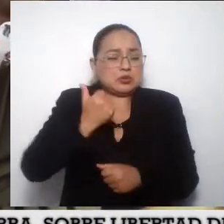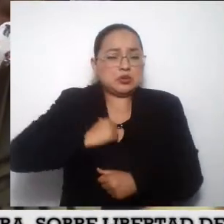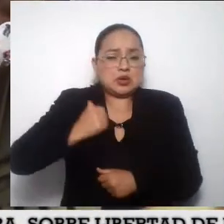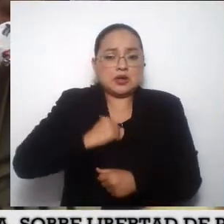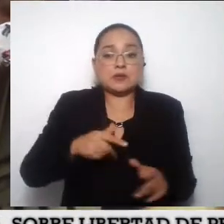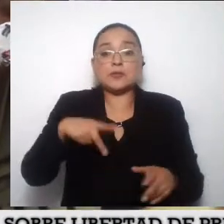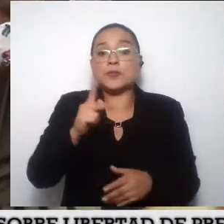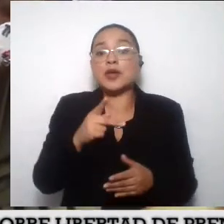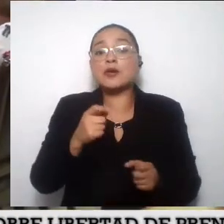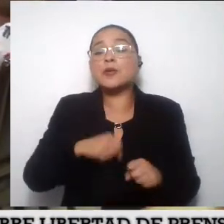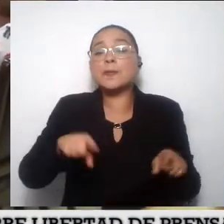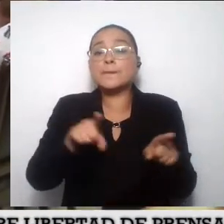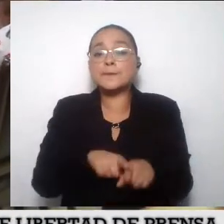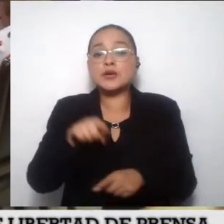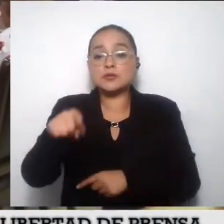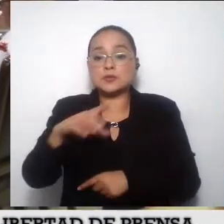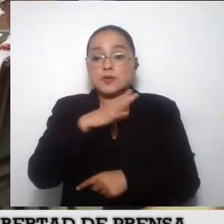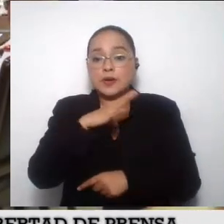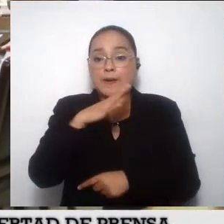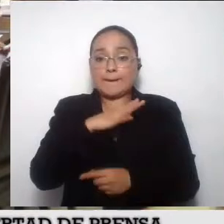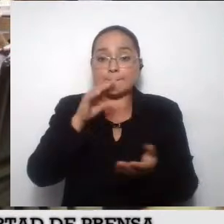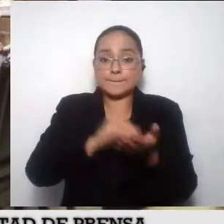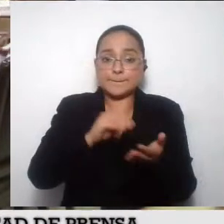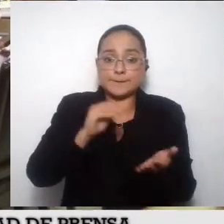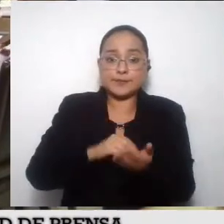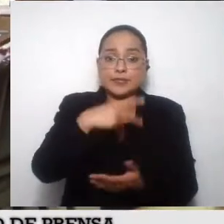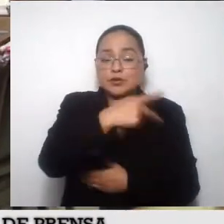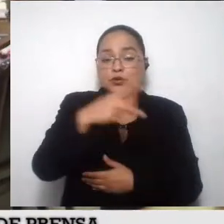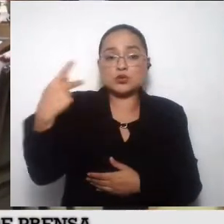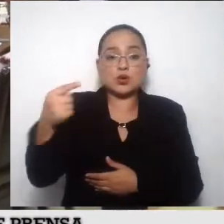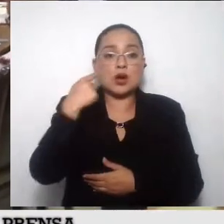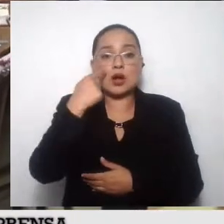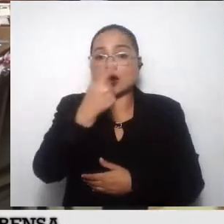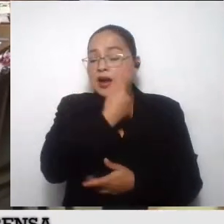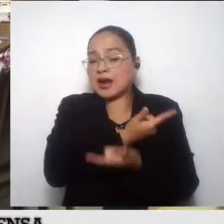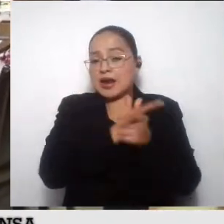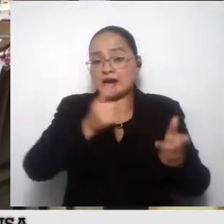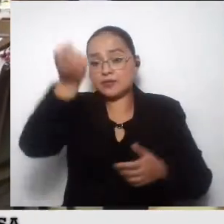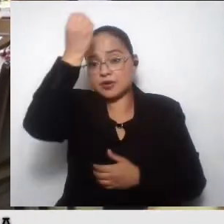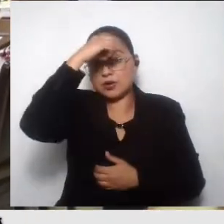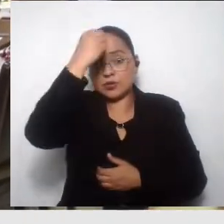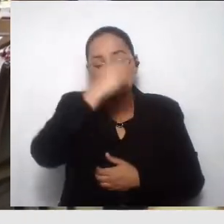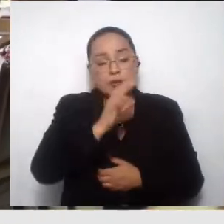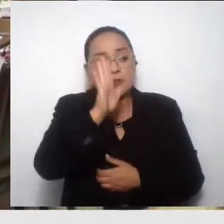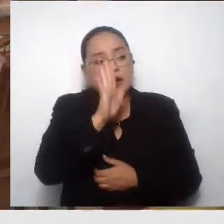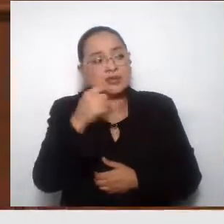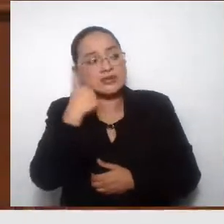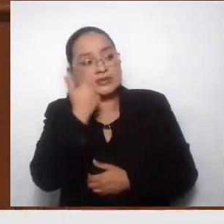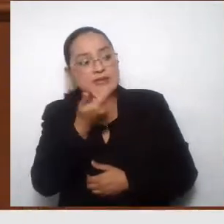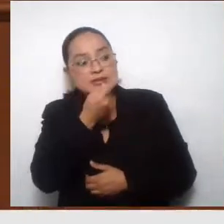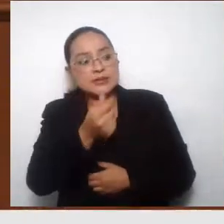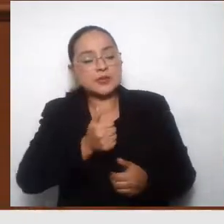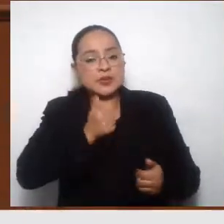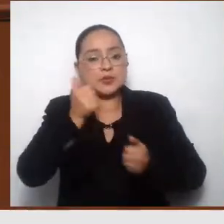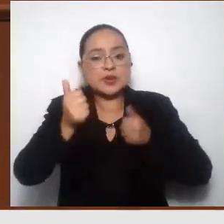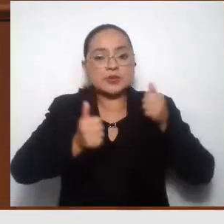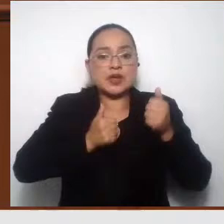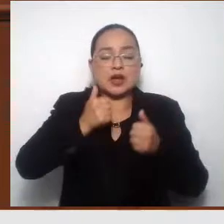entonces sigue siendo una libertad bajo acecho, principalmente de quienes se benefician de la corrupción.